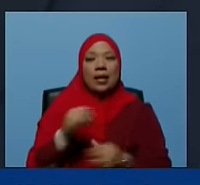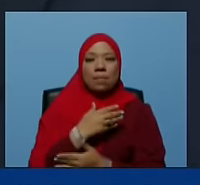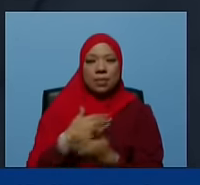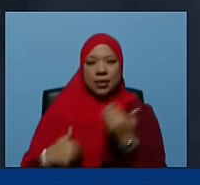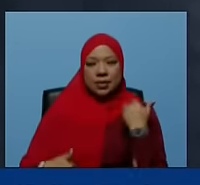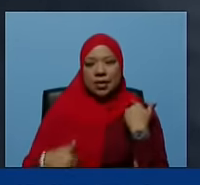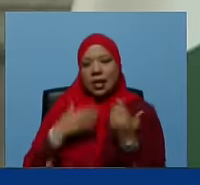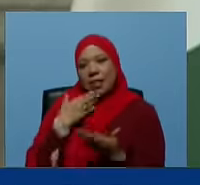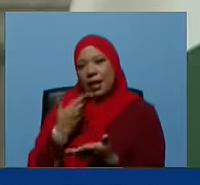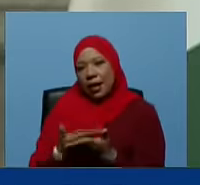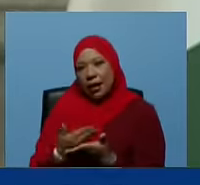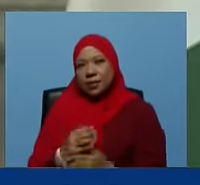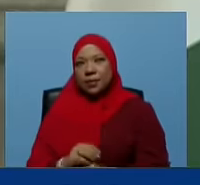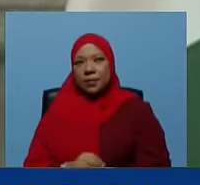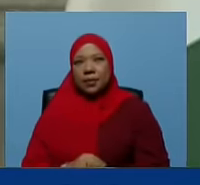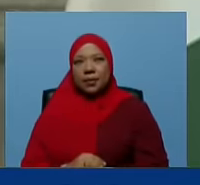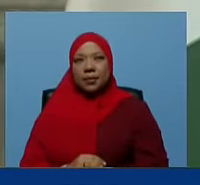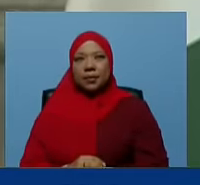Muchísimas gracias.